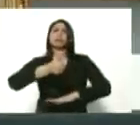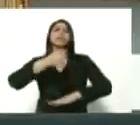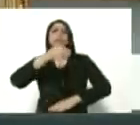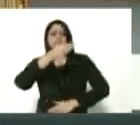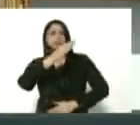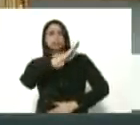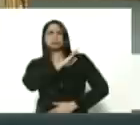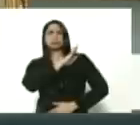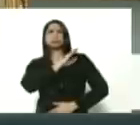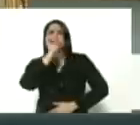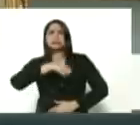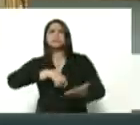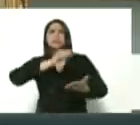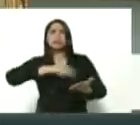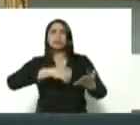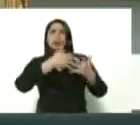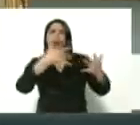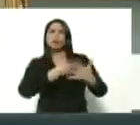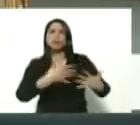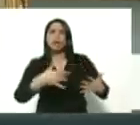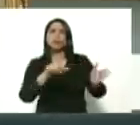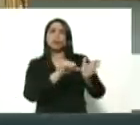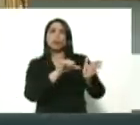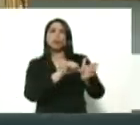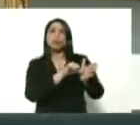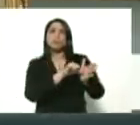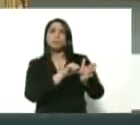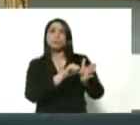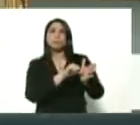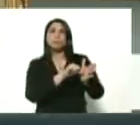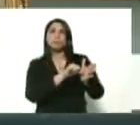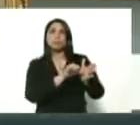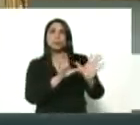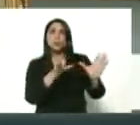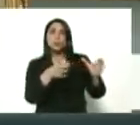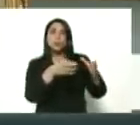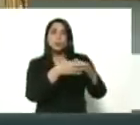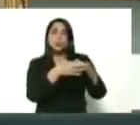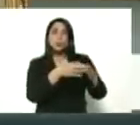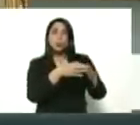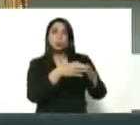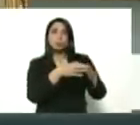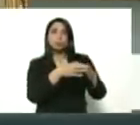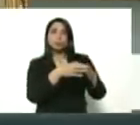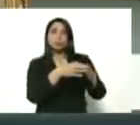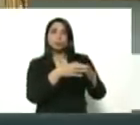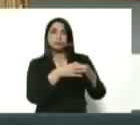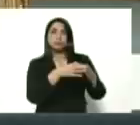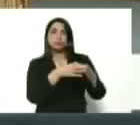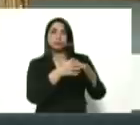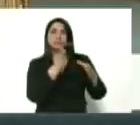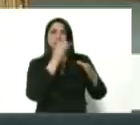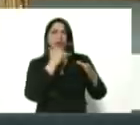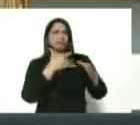de un contrato en donde un grupo de